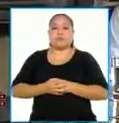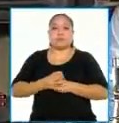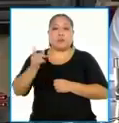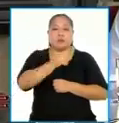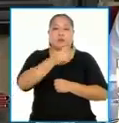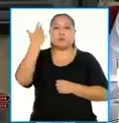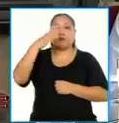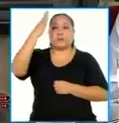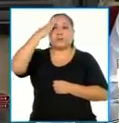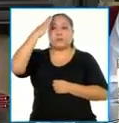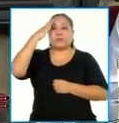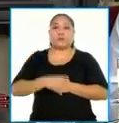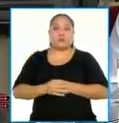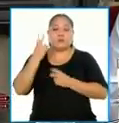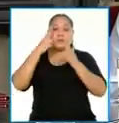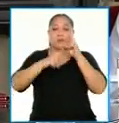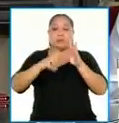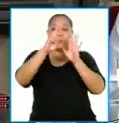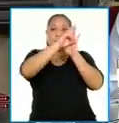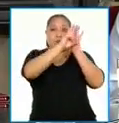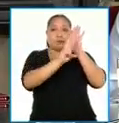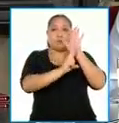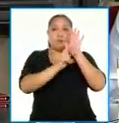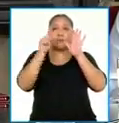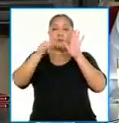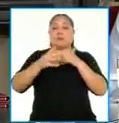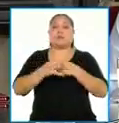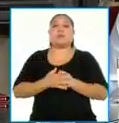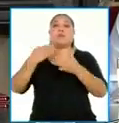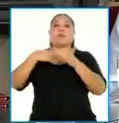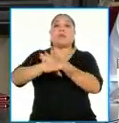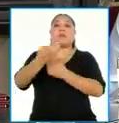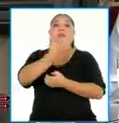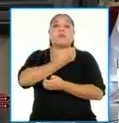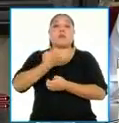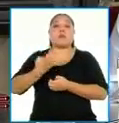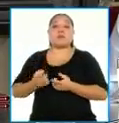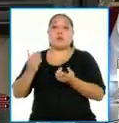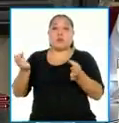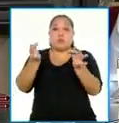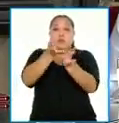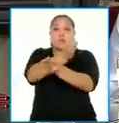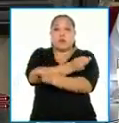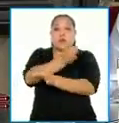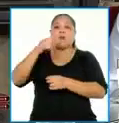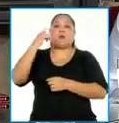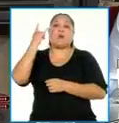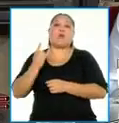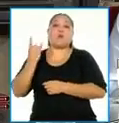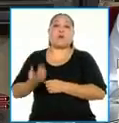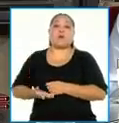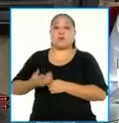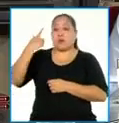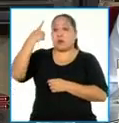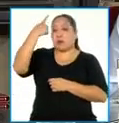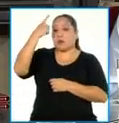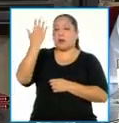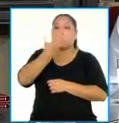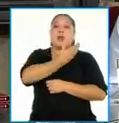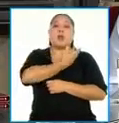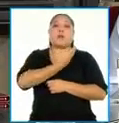ustedes saben, en la adopción de estas medidas desde el Gobierno de Transición y Emergencia presidido por el señor